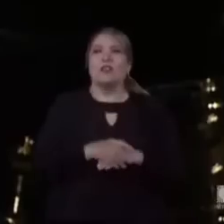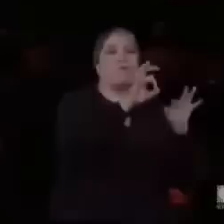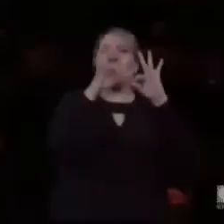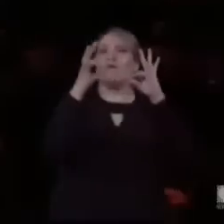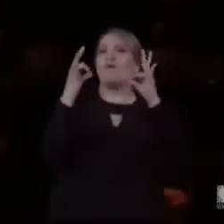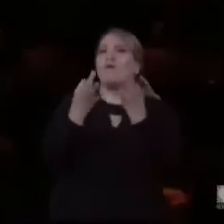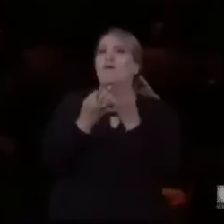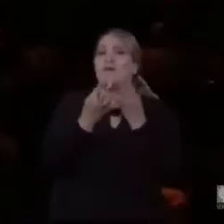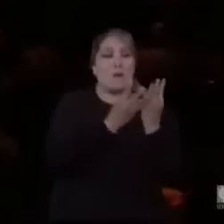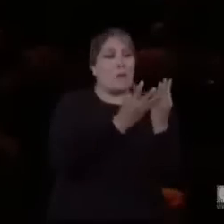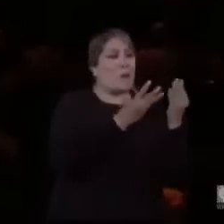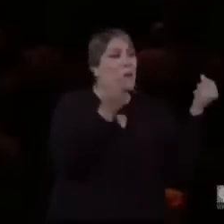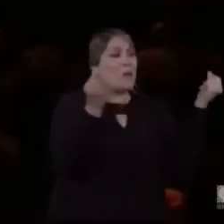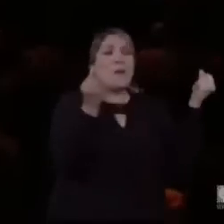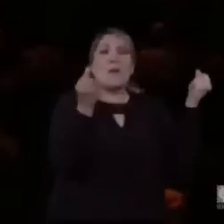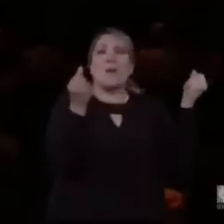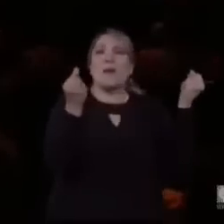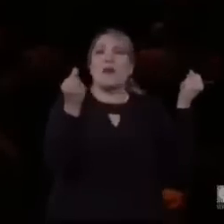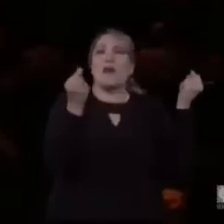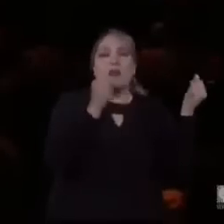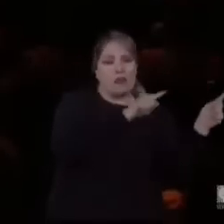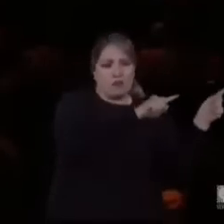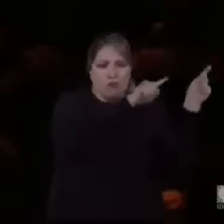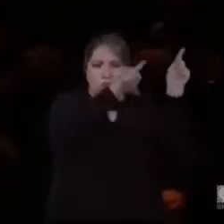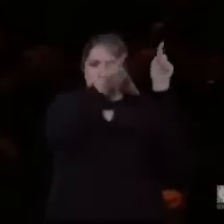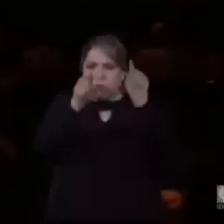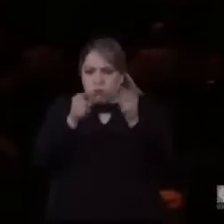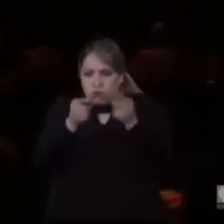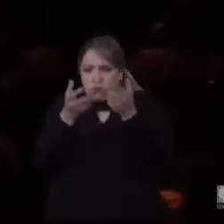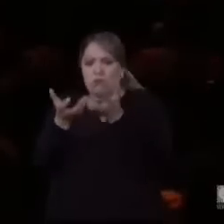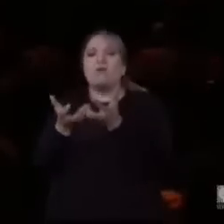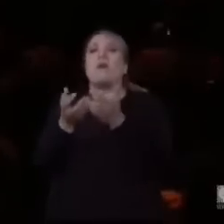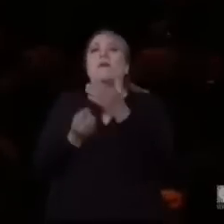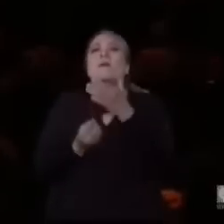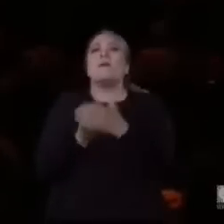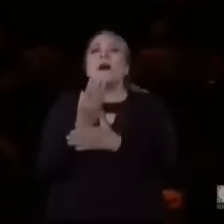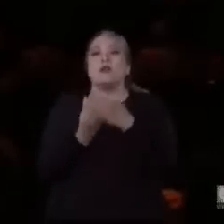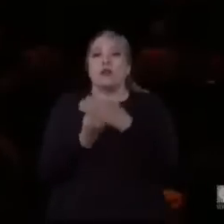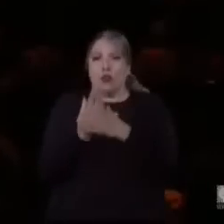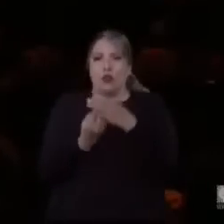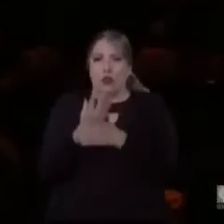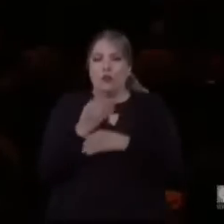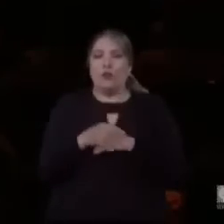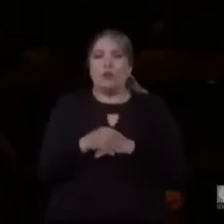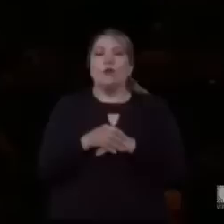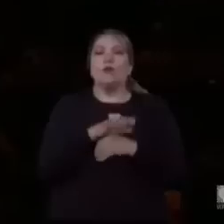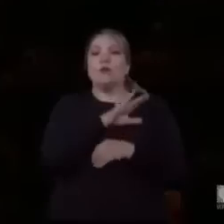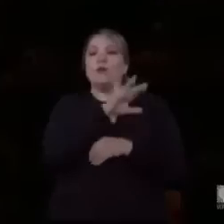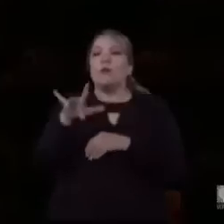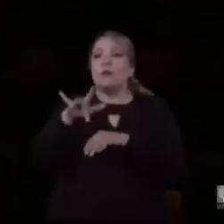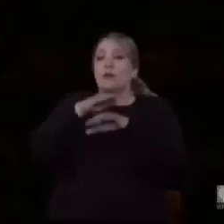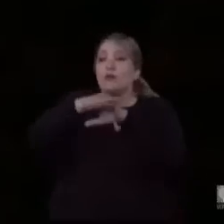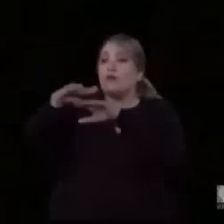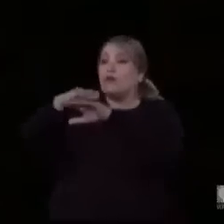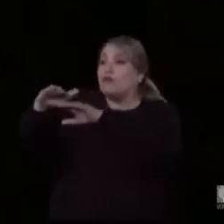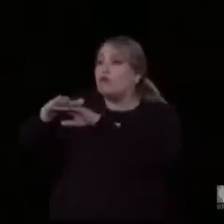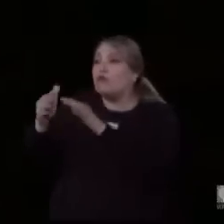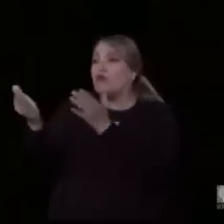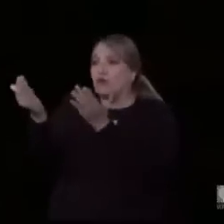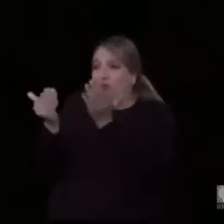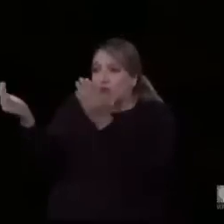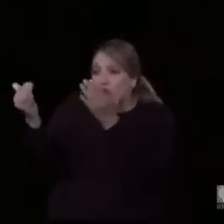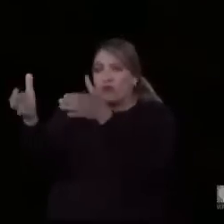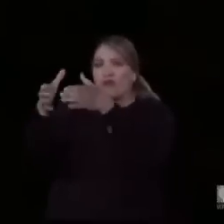familiares desaparecidos, llegaron a Pasto a invitar a otros